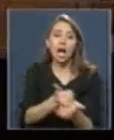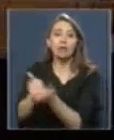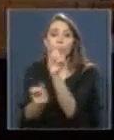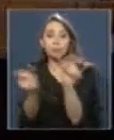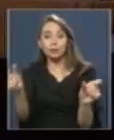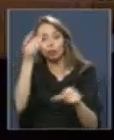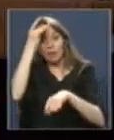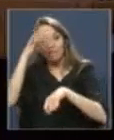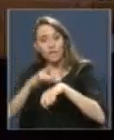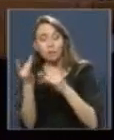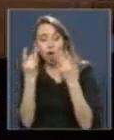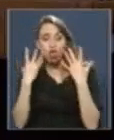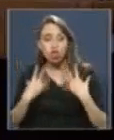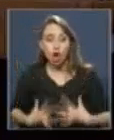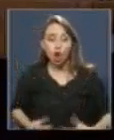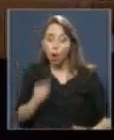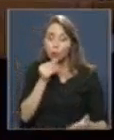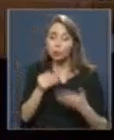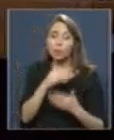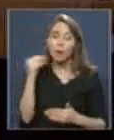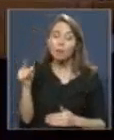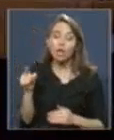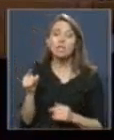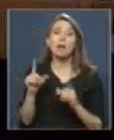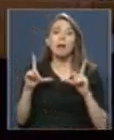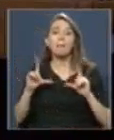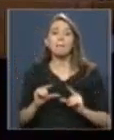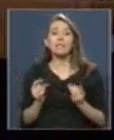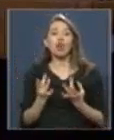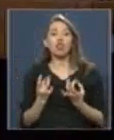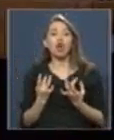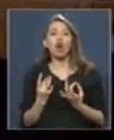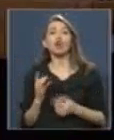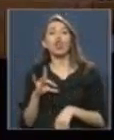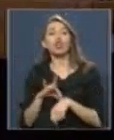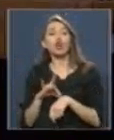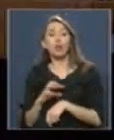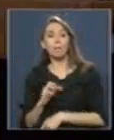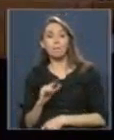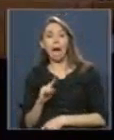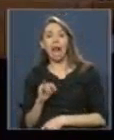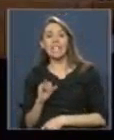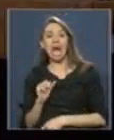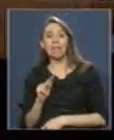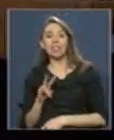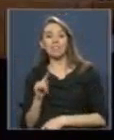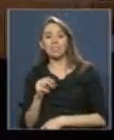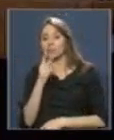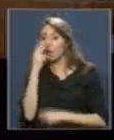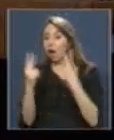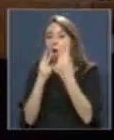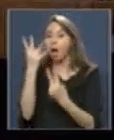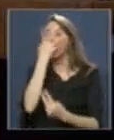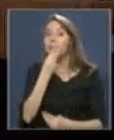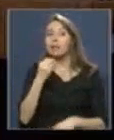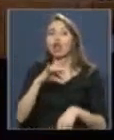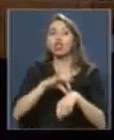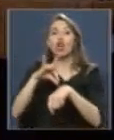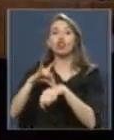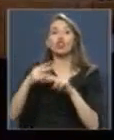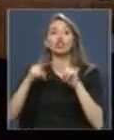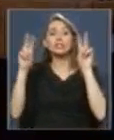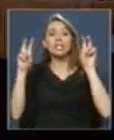aquellos pacientes que hoy día están en su etapa terminal. Una experiencia humanitaria realmente maravillosa lo que están haciendo los paliativistas de todo